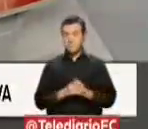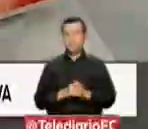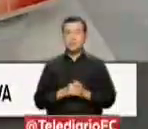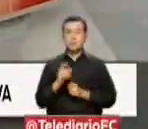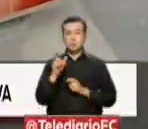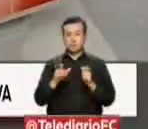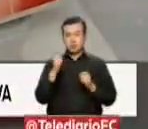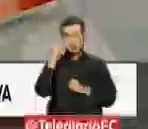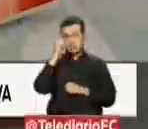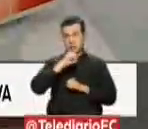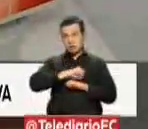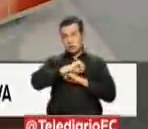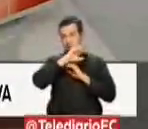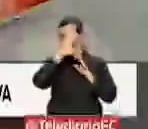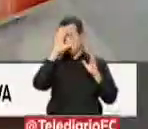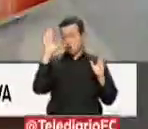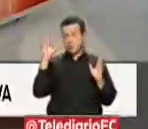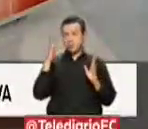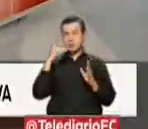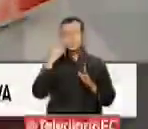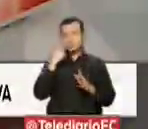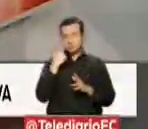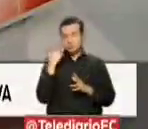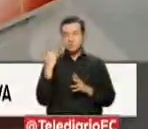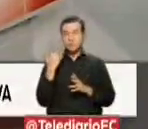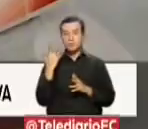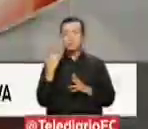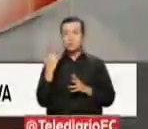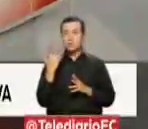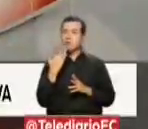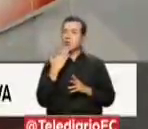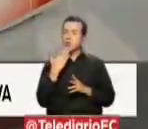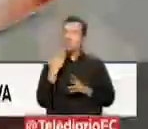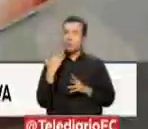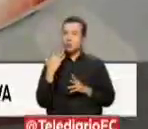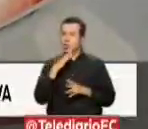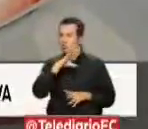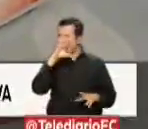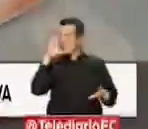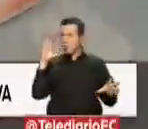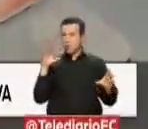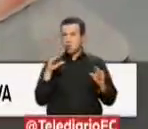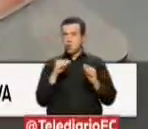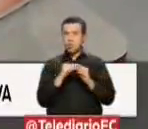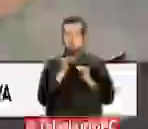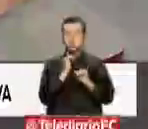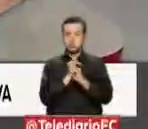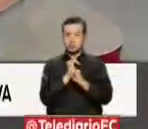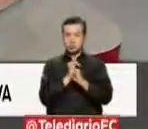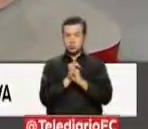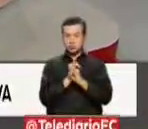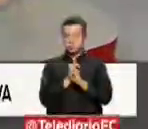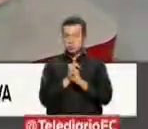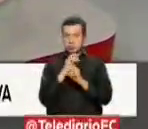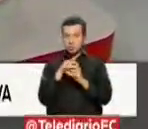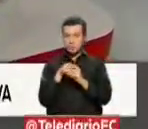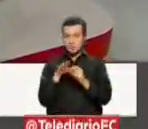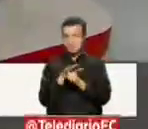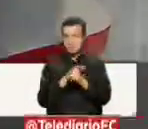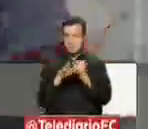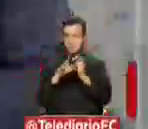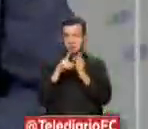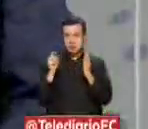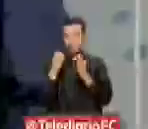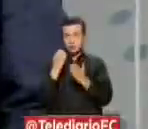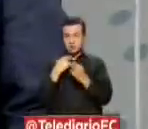nuestra audiencia tenga claridad al respecto, ¿cuál es la magnitud del peso financiero, sobre todo de las entidades del sector financiero